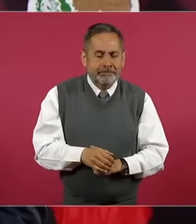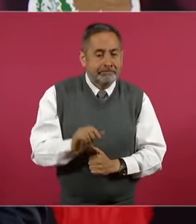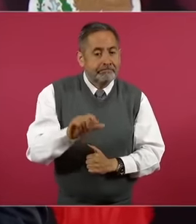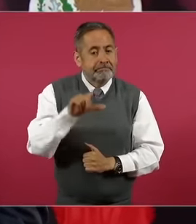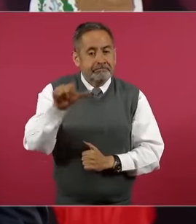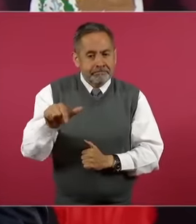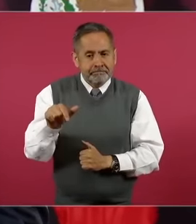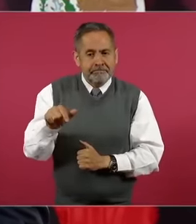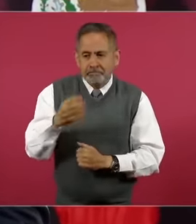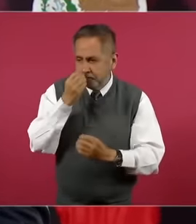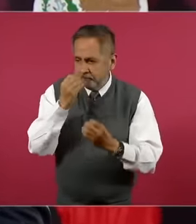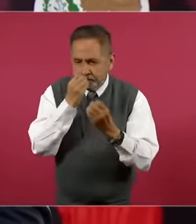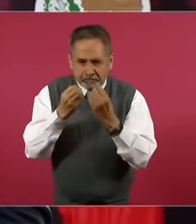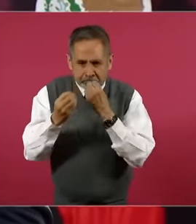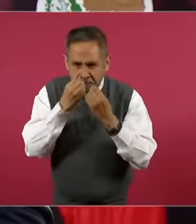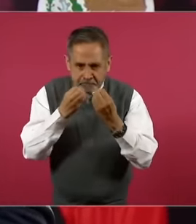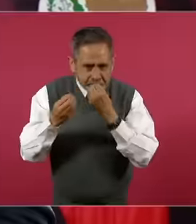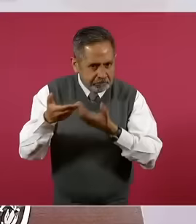Después desayunamos